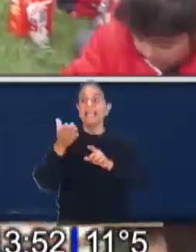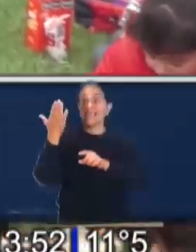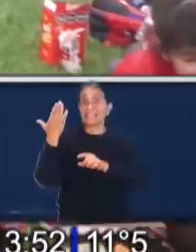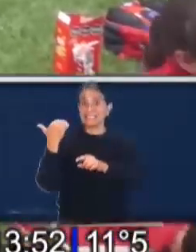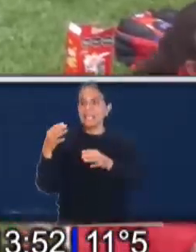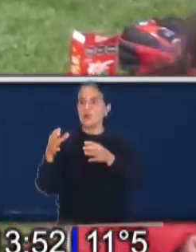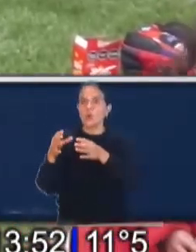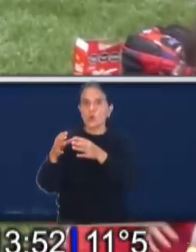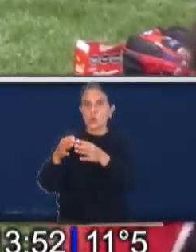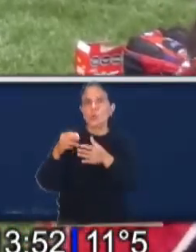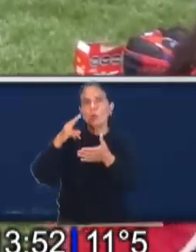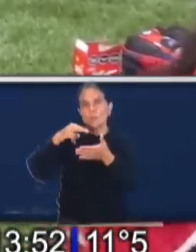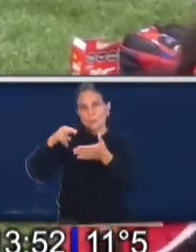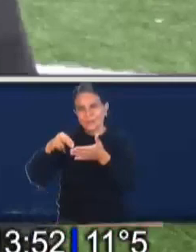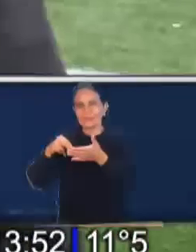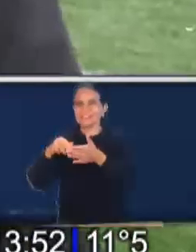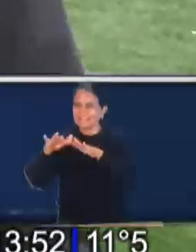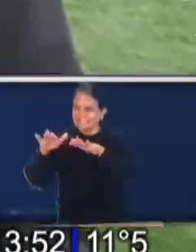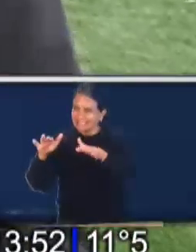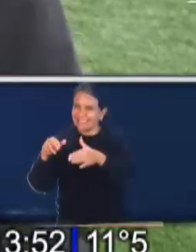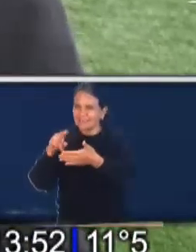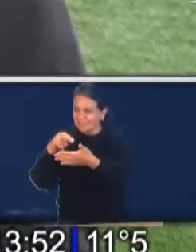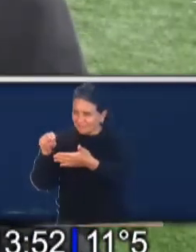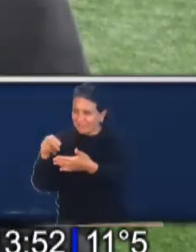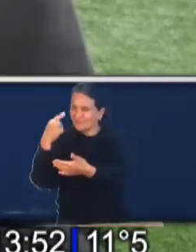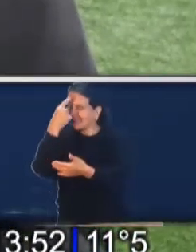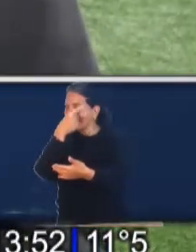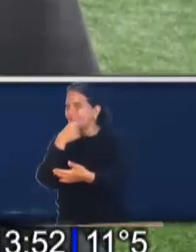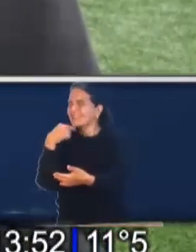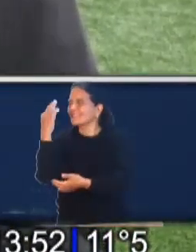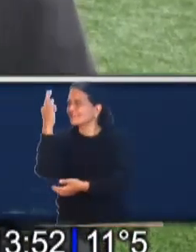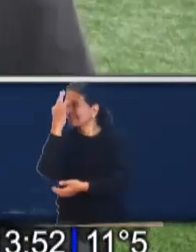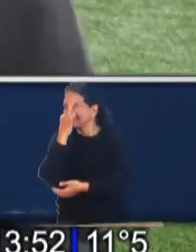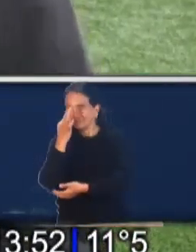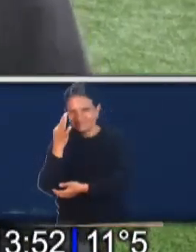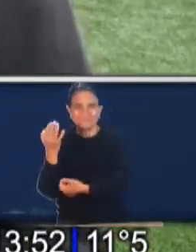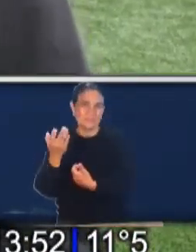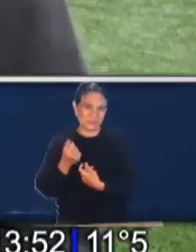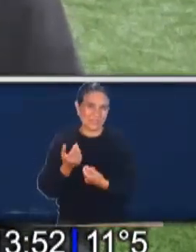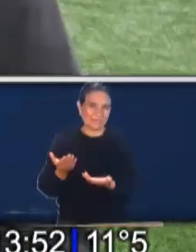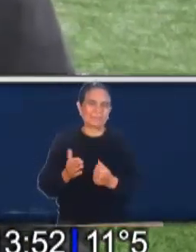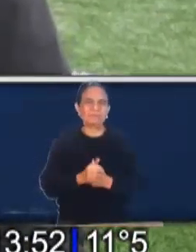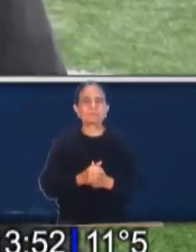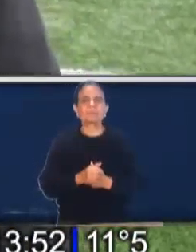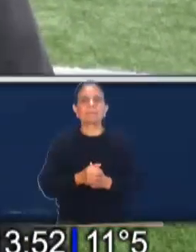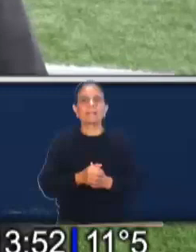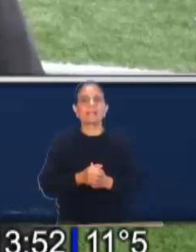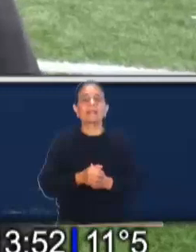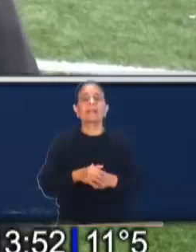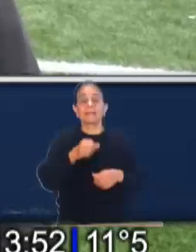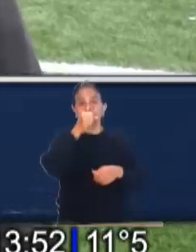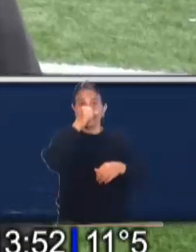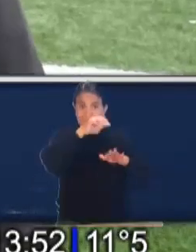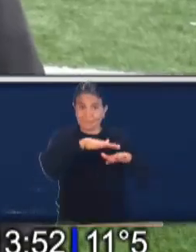que nos dieron una mano con los nenes más chiquitos, así que sí, estamos trabajando tanto para nivel inicial con